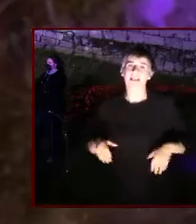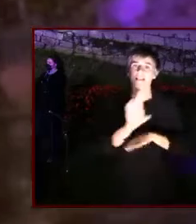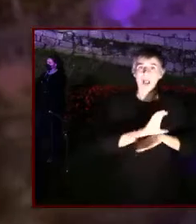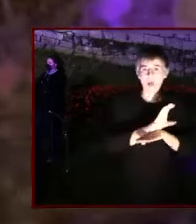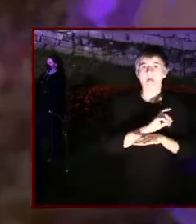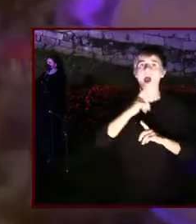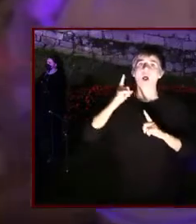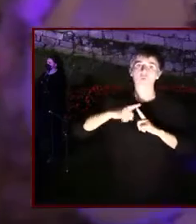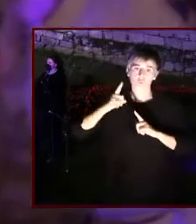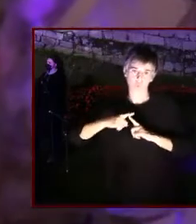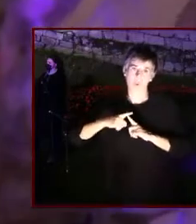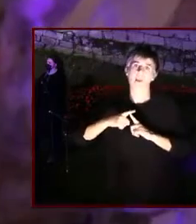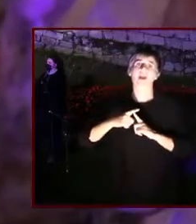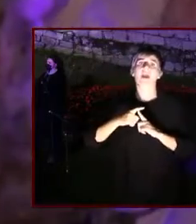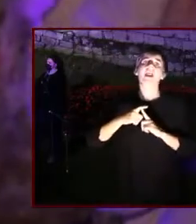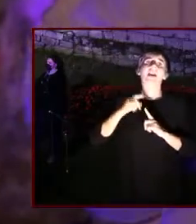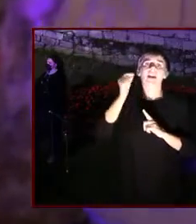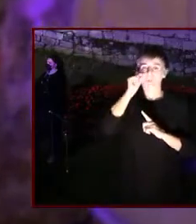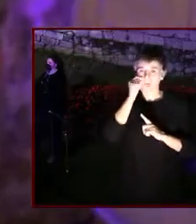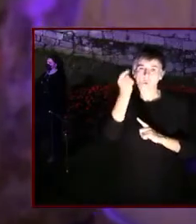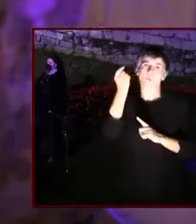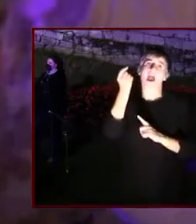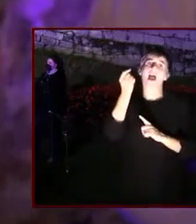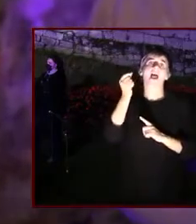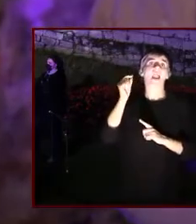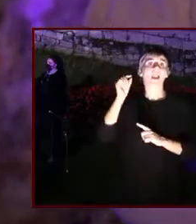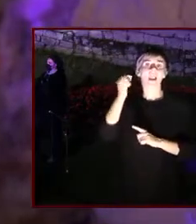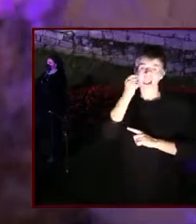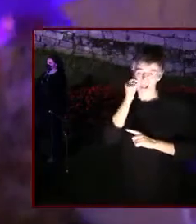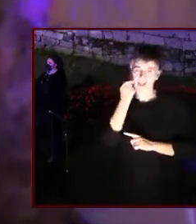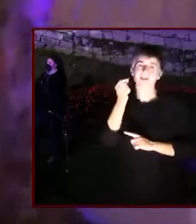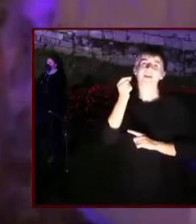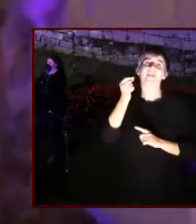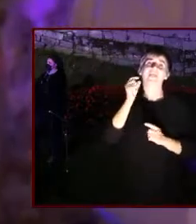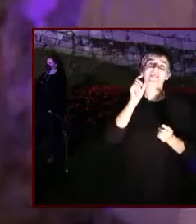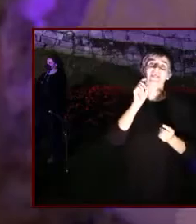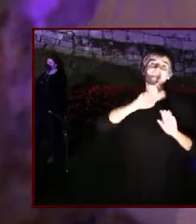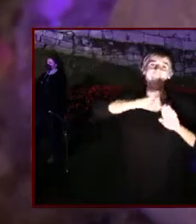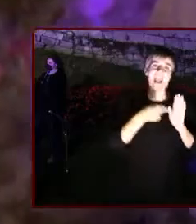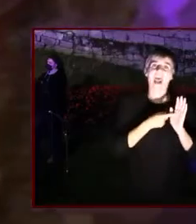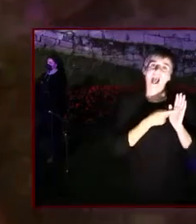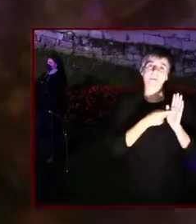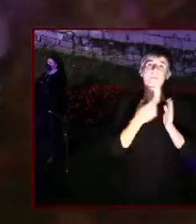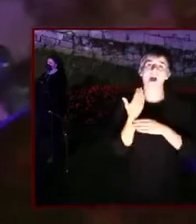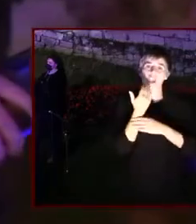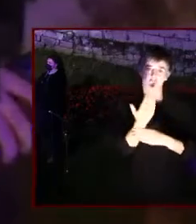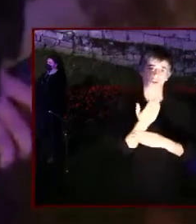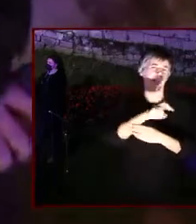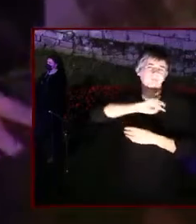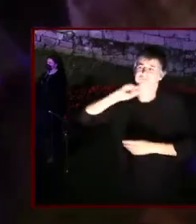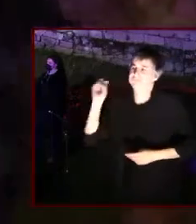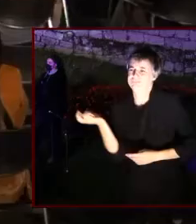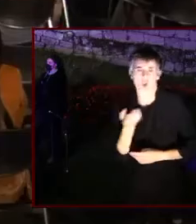Tui, Ribadumia, Lalín, Nigrán, Bayona e tantos outros. Grazas a todas e